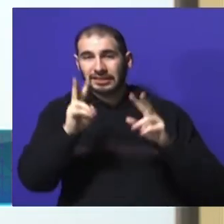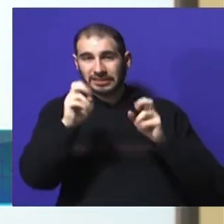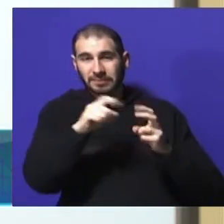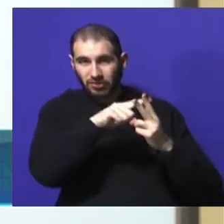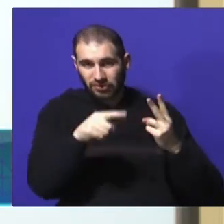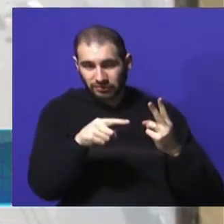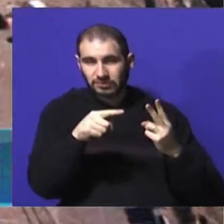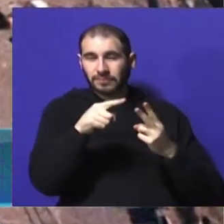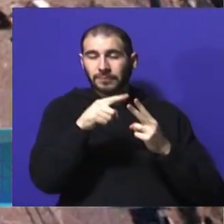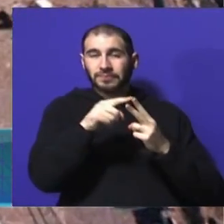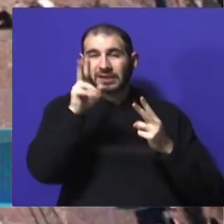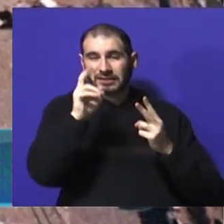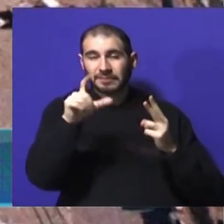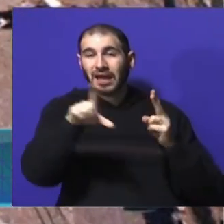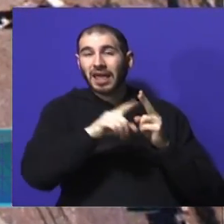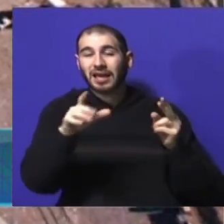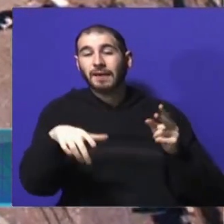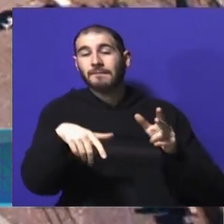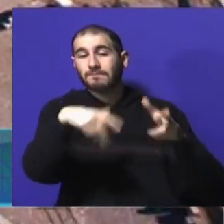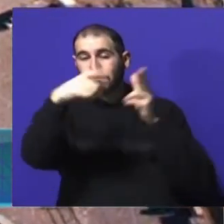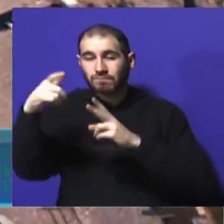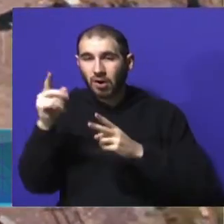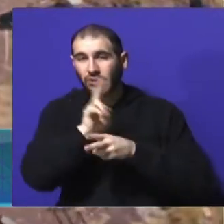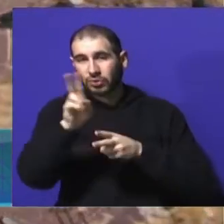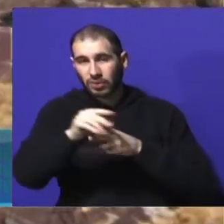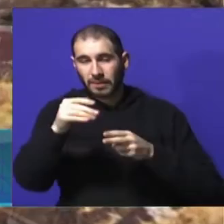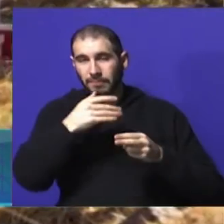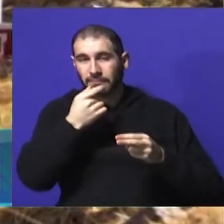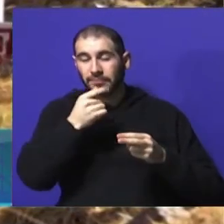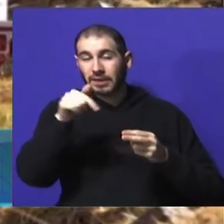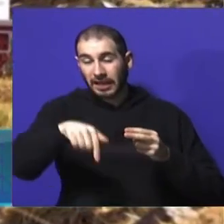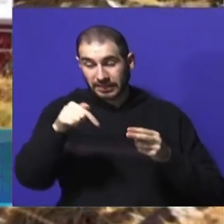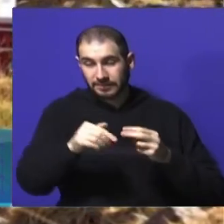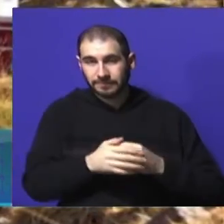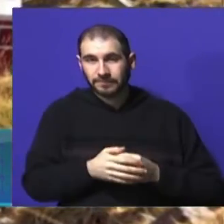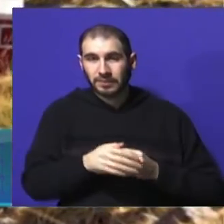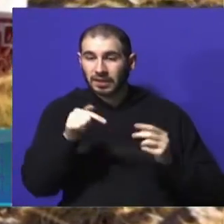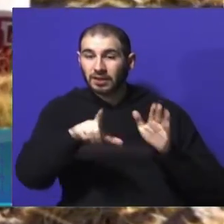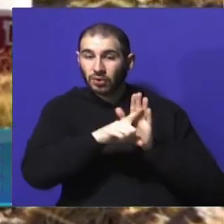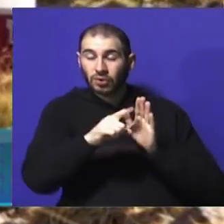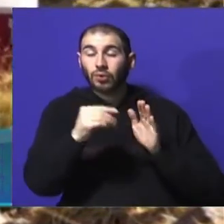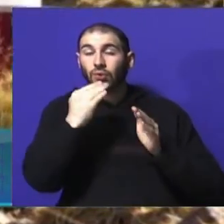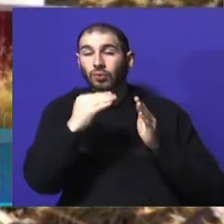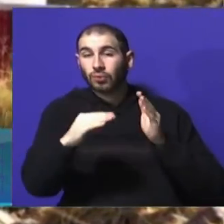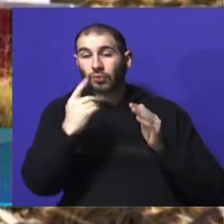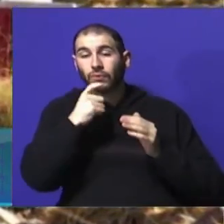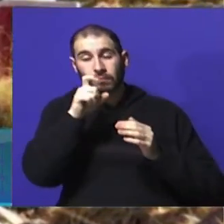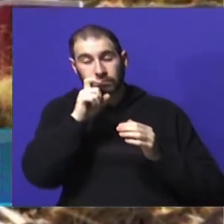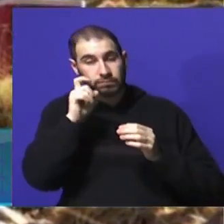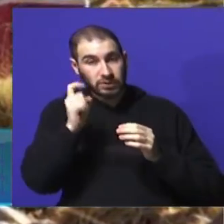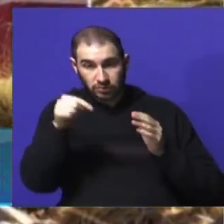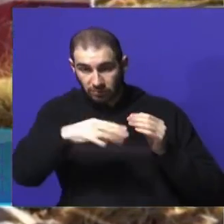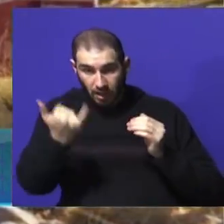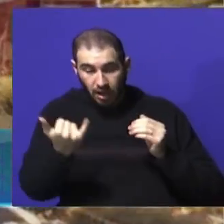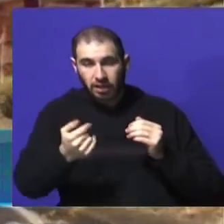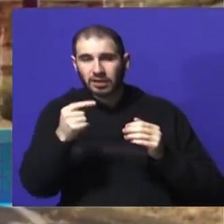temas. Uno es el tema de la ley de bosques, de protección de bosques nativos, que no está siendo cumplida. Una ley que costó